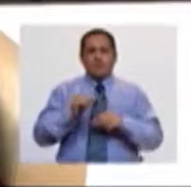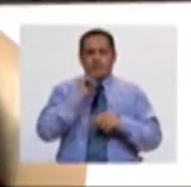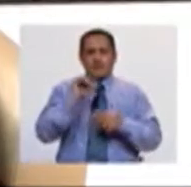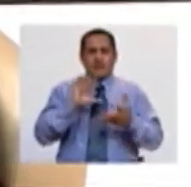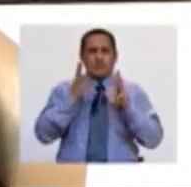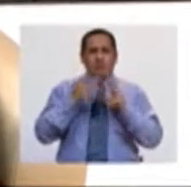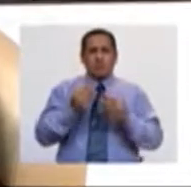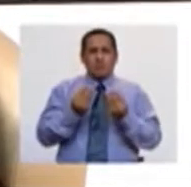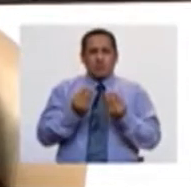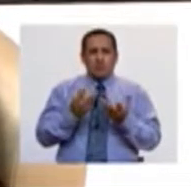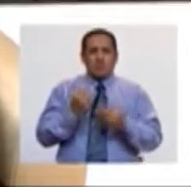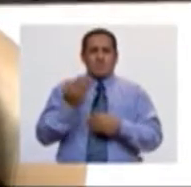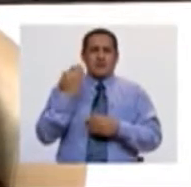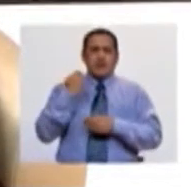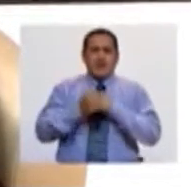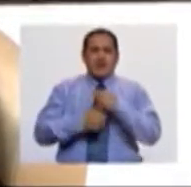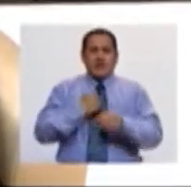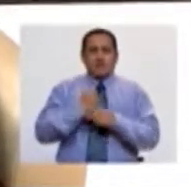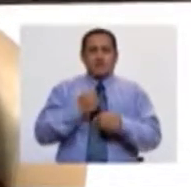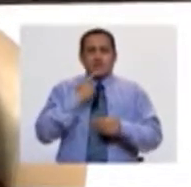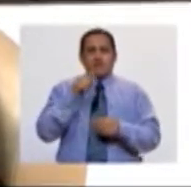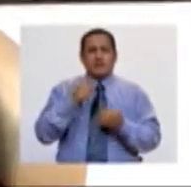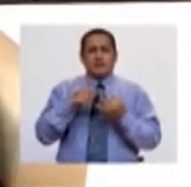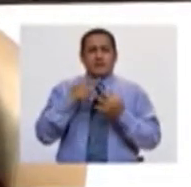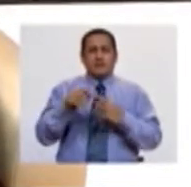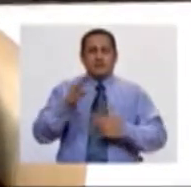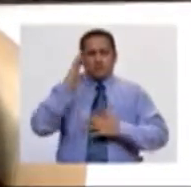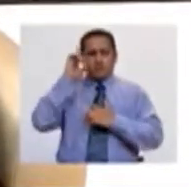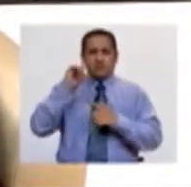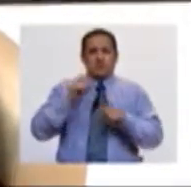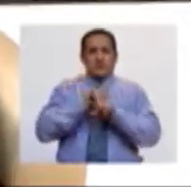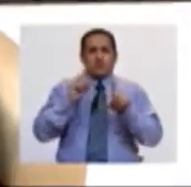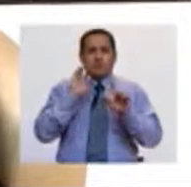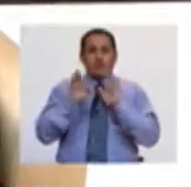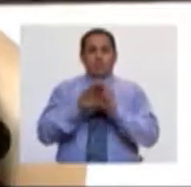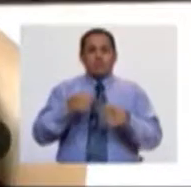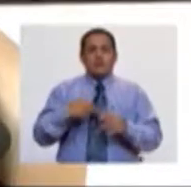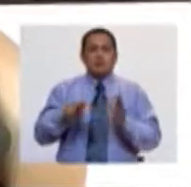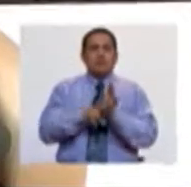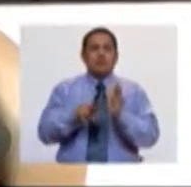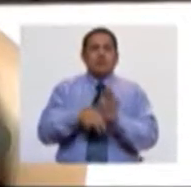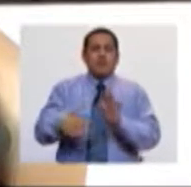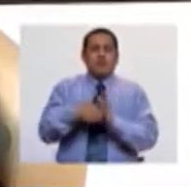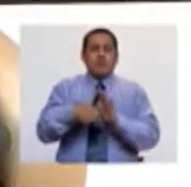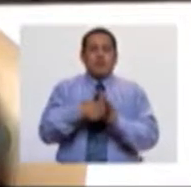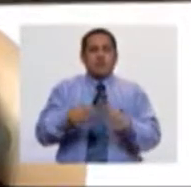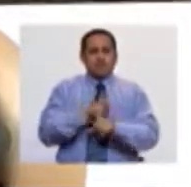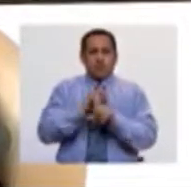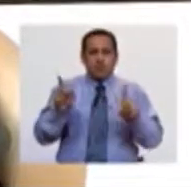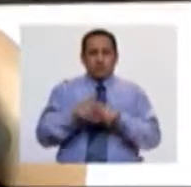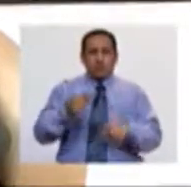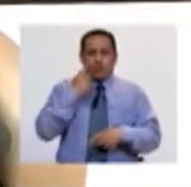por casi 200 años. Lo que se requieren hoy día es otro tipo de tropas. Ya no necesariamente con propina, sino que sean